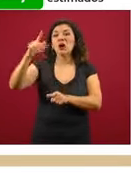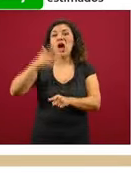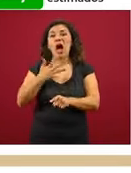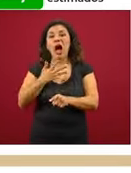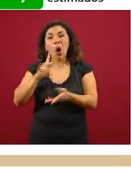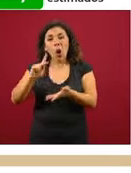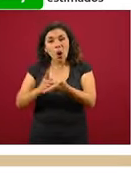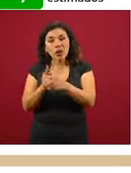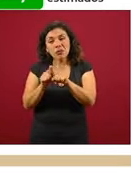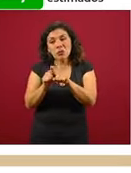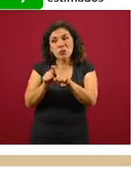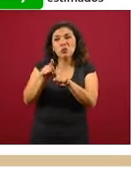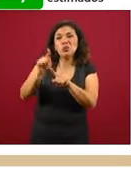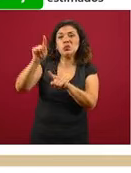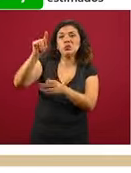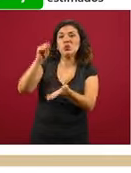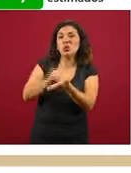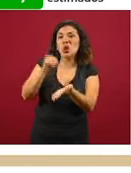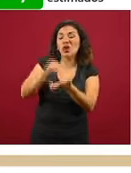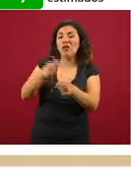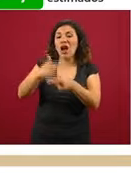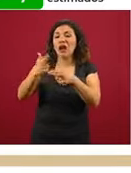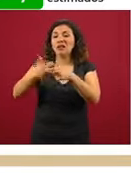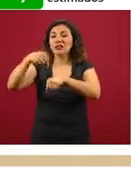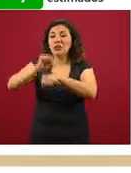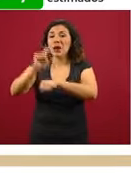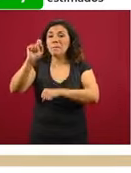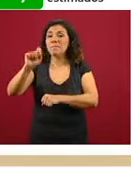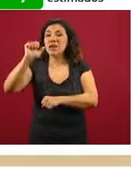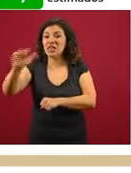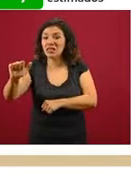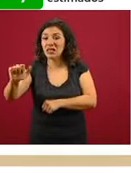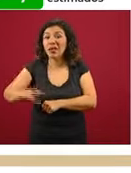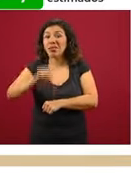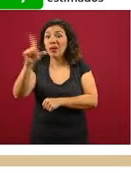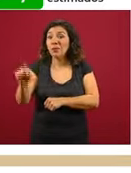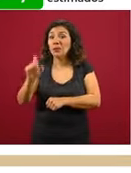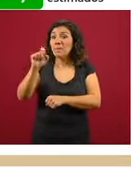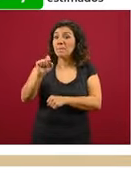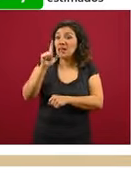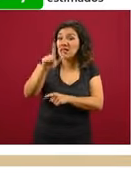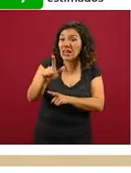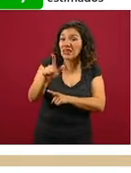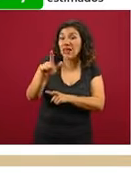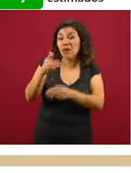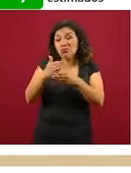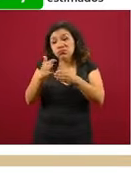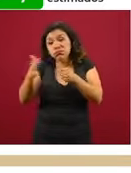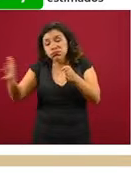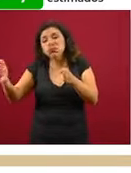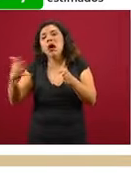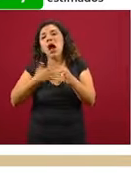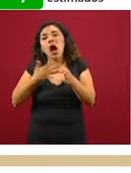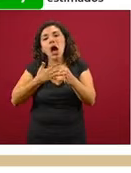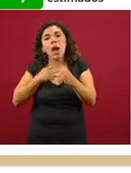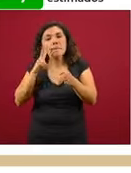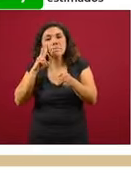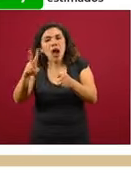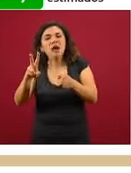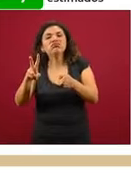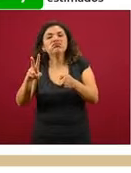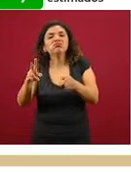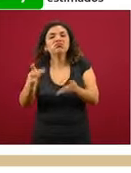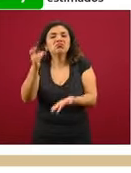tener una diagonal que se mantiene hasta la semana 26, pero ya para la semana 27 y en adelante vemos